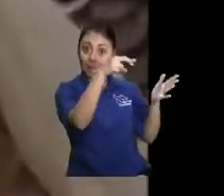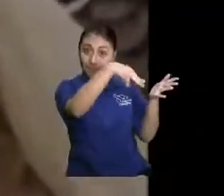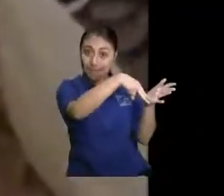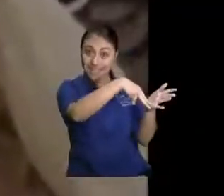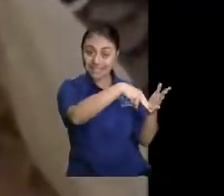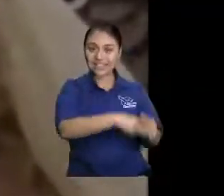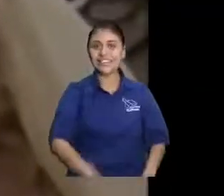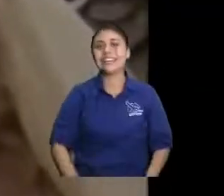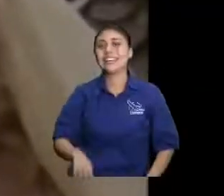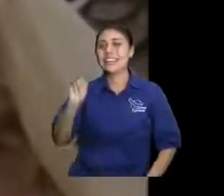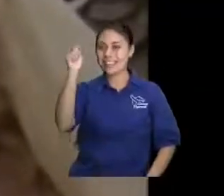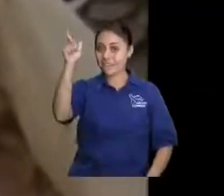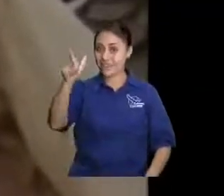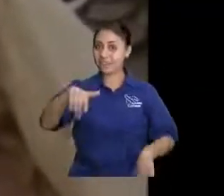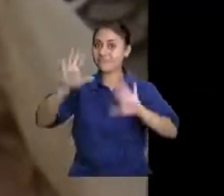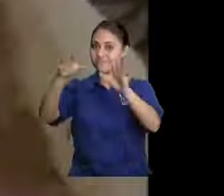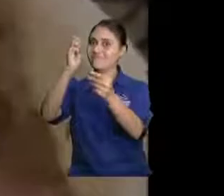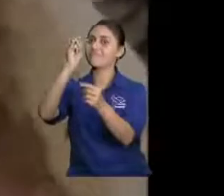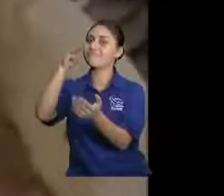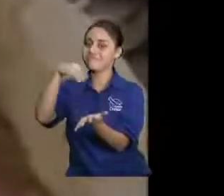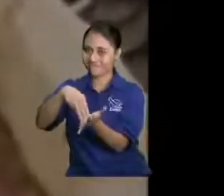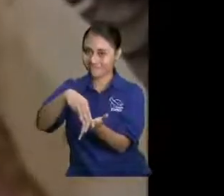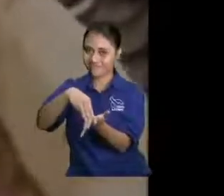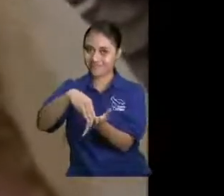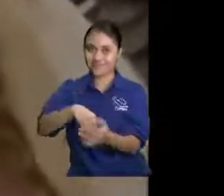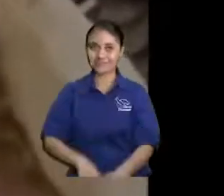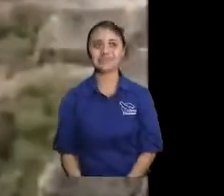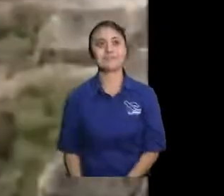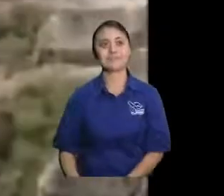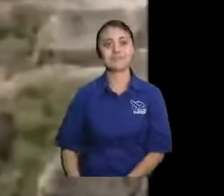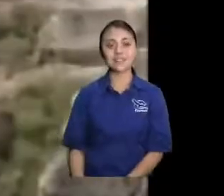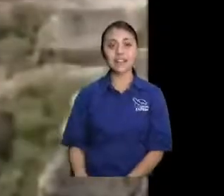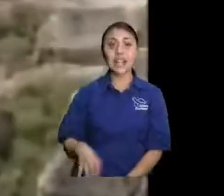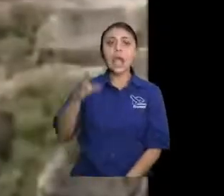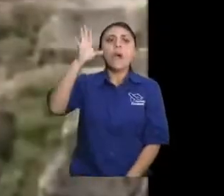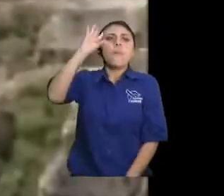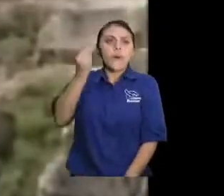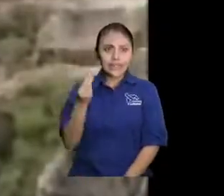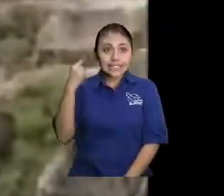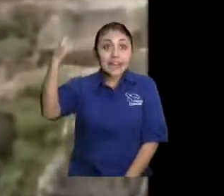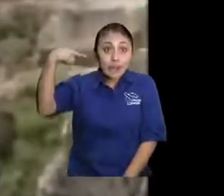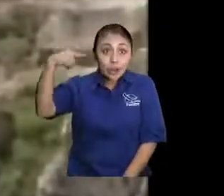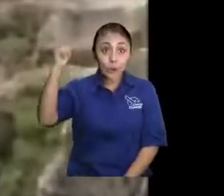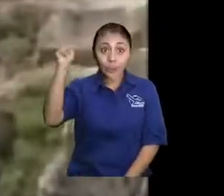Está loco. Está loco. Ahora, ¿por qué está loco?